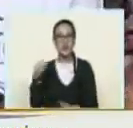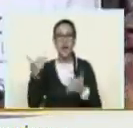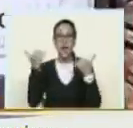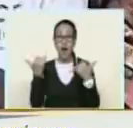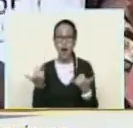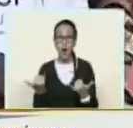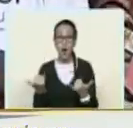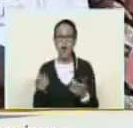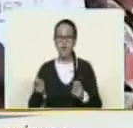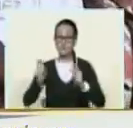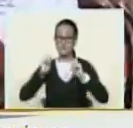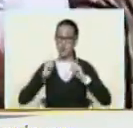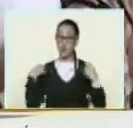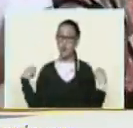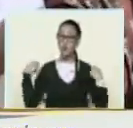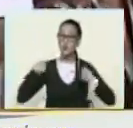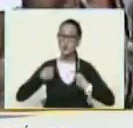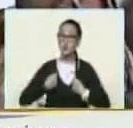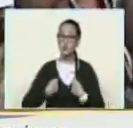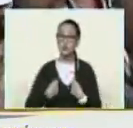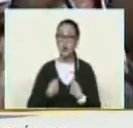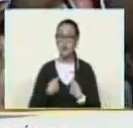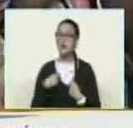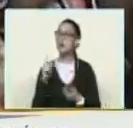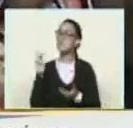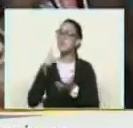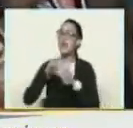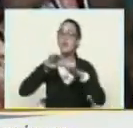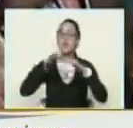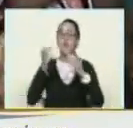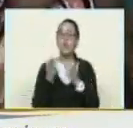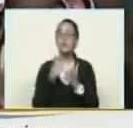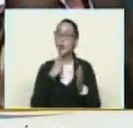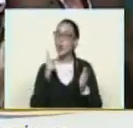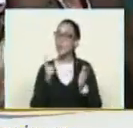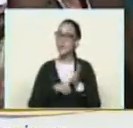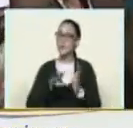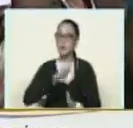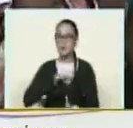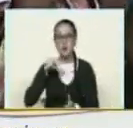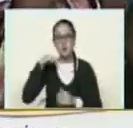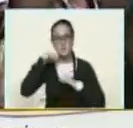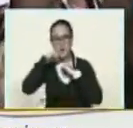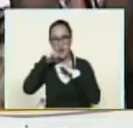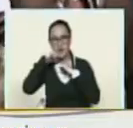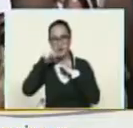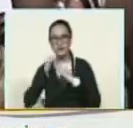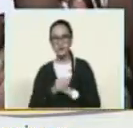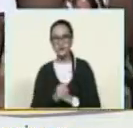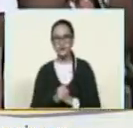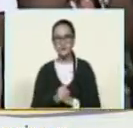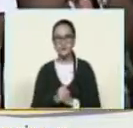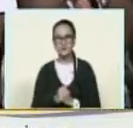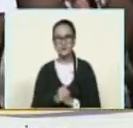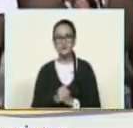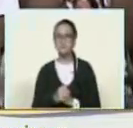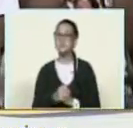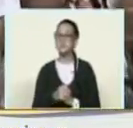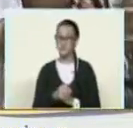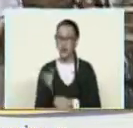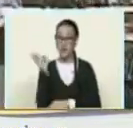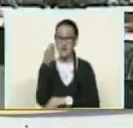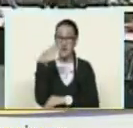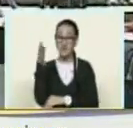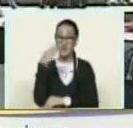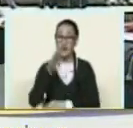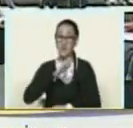ustedes ahora, cada vez que van por el mundo. Están cumpliendo el mandato de Miranda, llevando por el mundo al tricolor